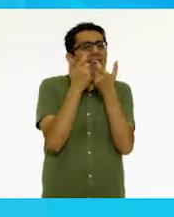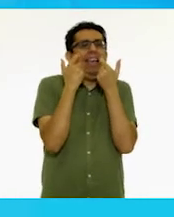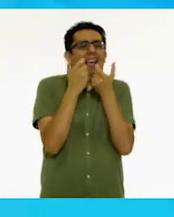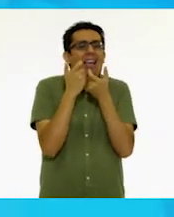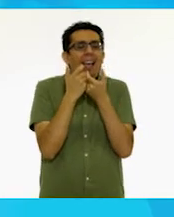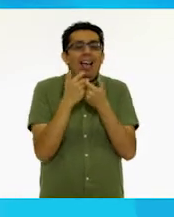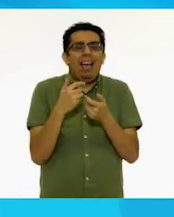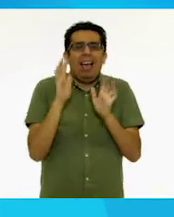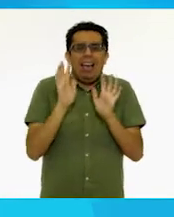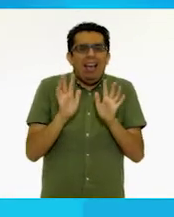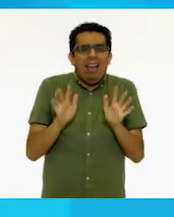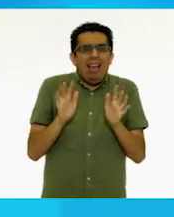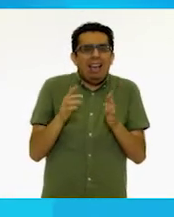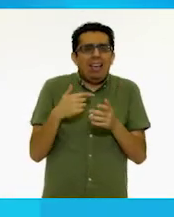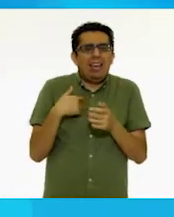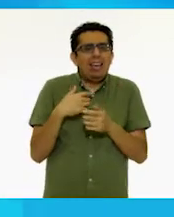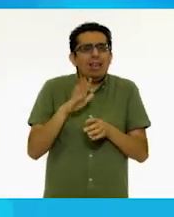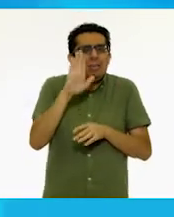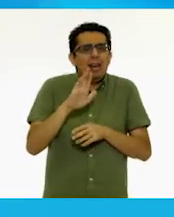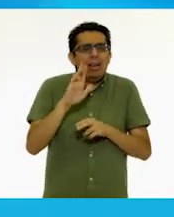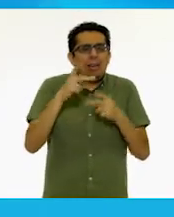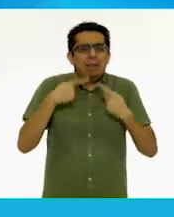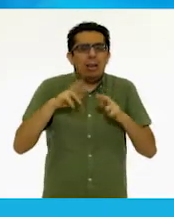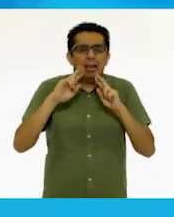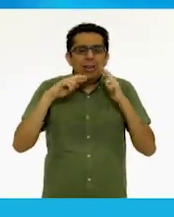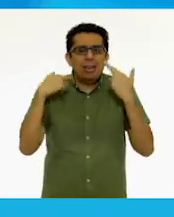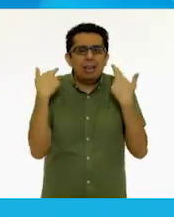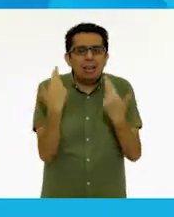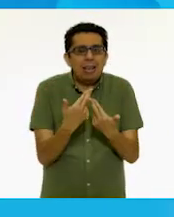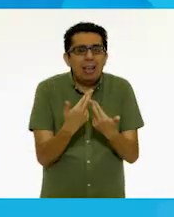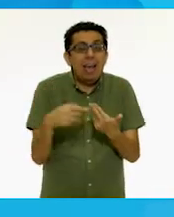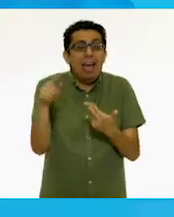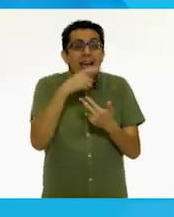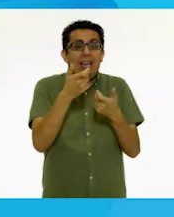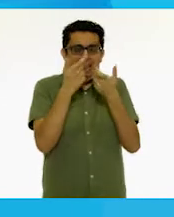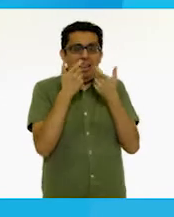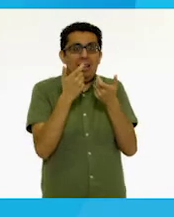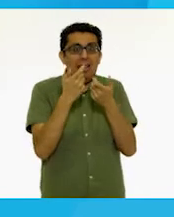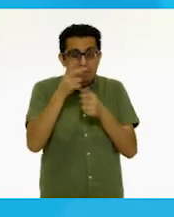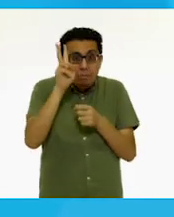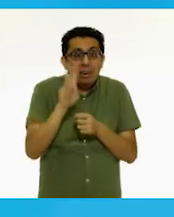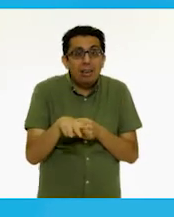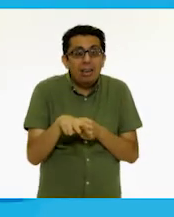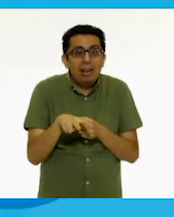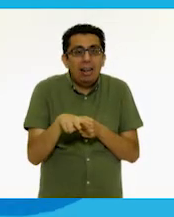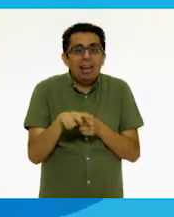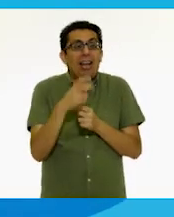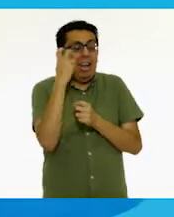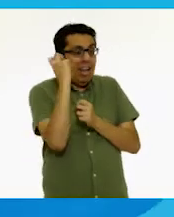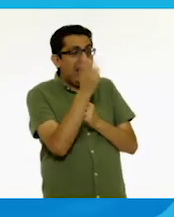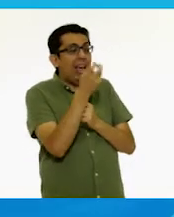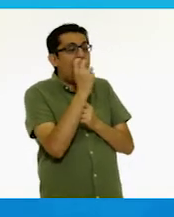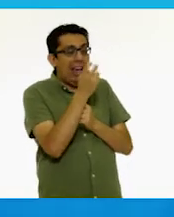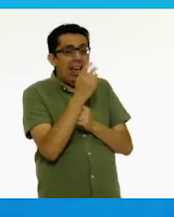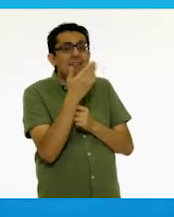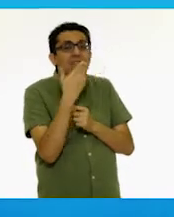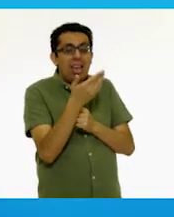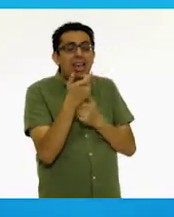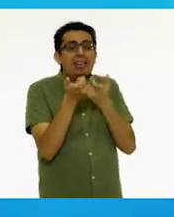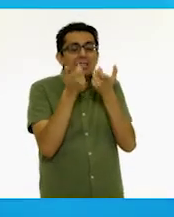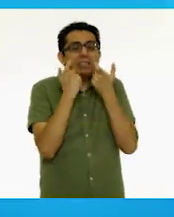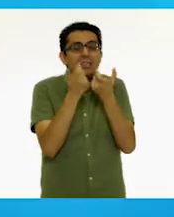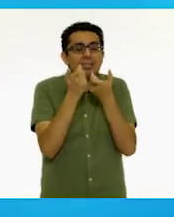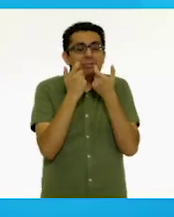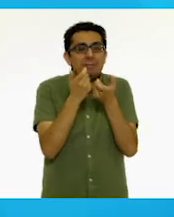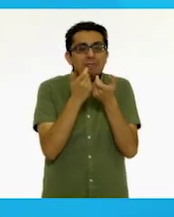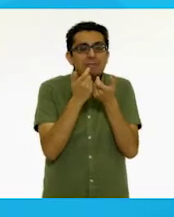Están como en una reunión y se están riendo, ¿cierto? Exacto, ajá, Pepe, se están riendo. Yo